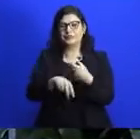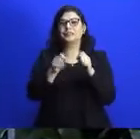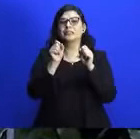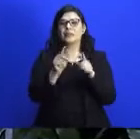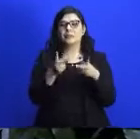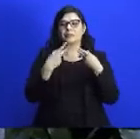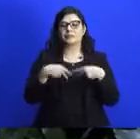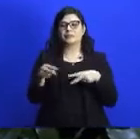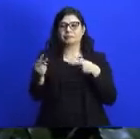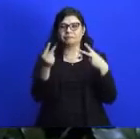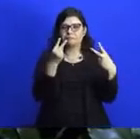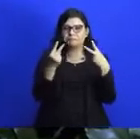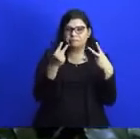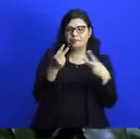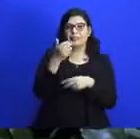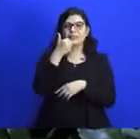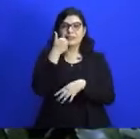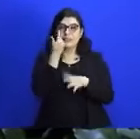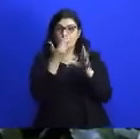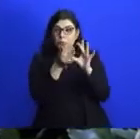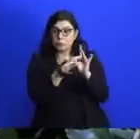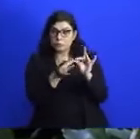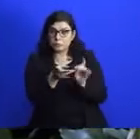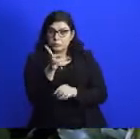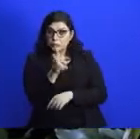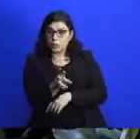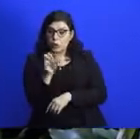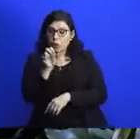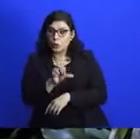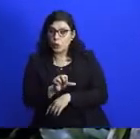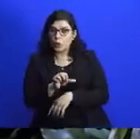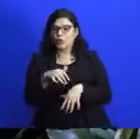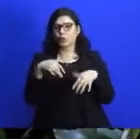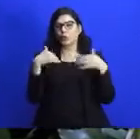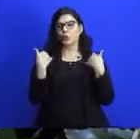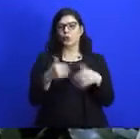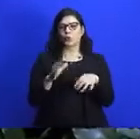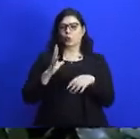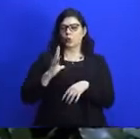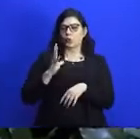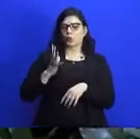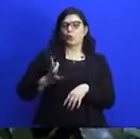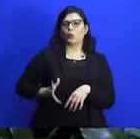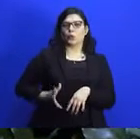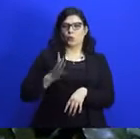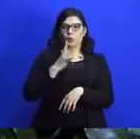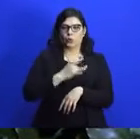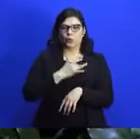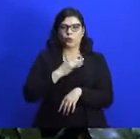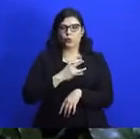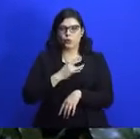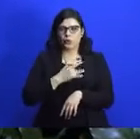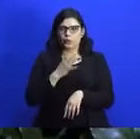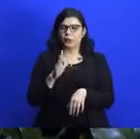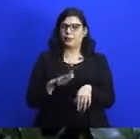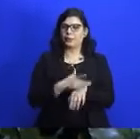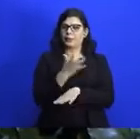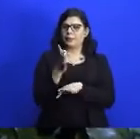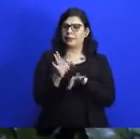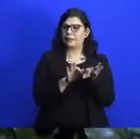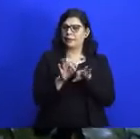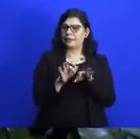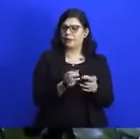transmisión, compartirles que nos sentimos muy orgullosos del camino que hemos recorrido para asegurar que